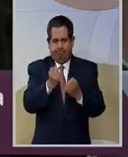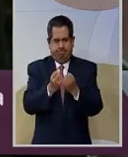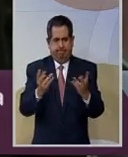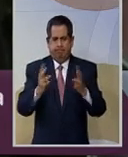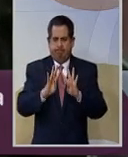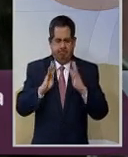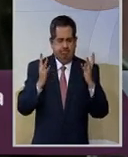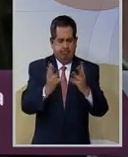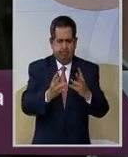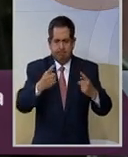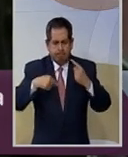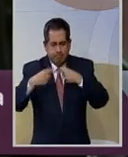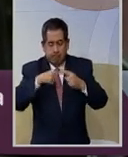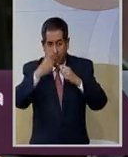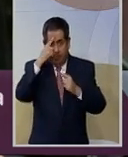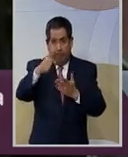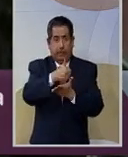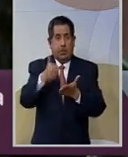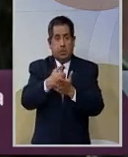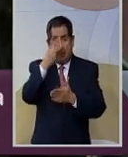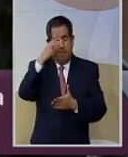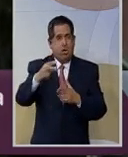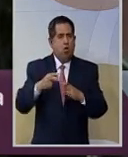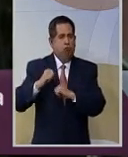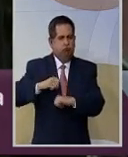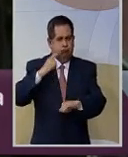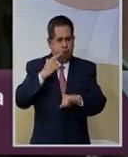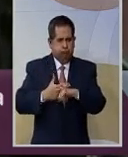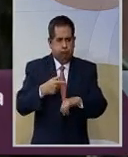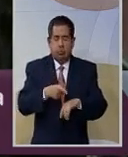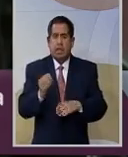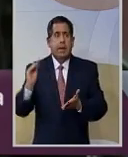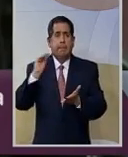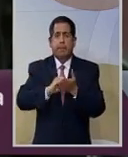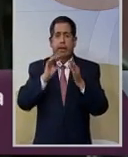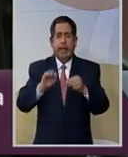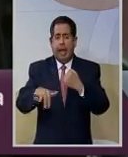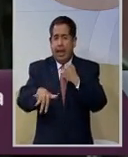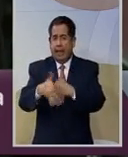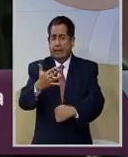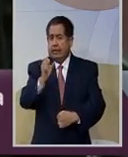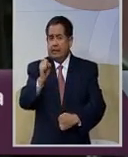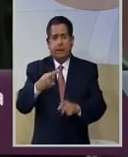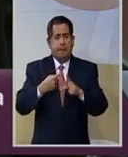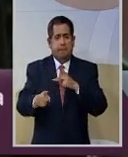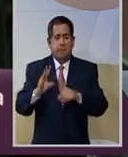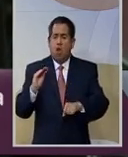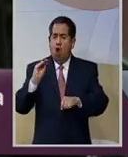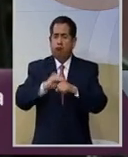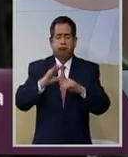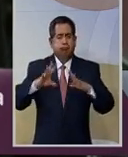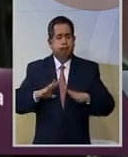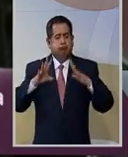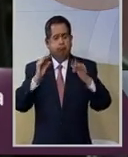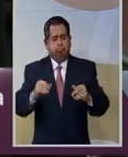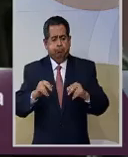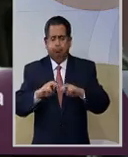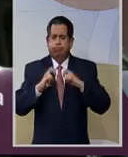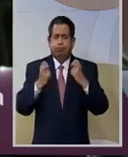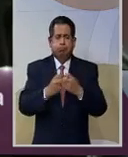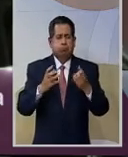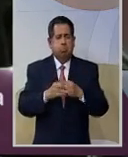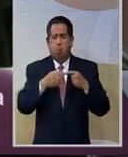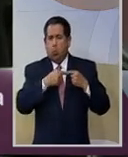constituyentes para la Ciudad de México, y estos se van a instalar el día 15 de septiembre de este año y van a tener aproximadamente como unos